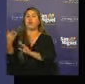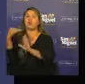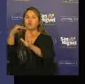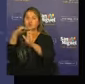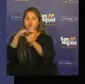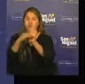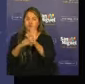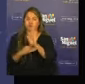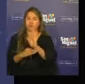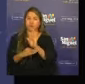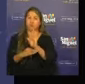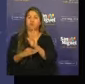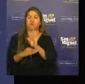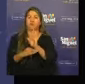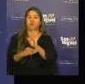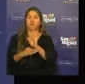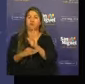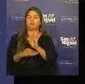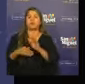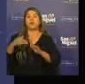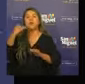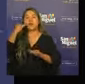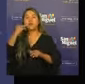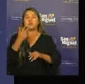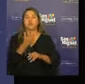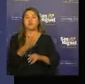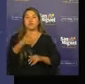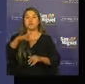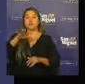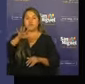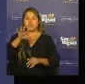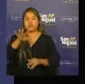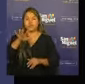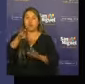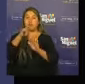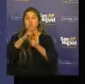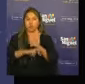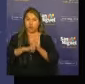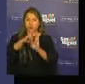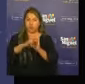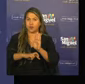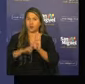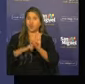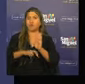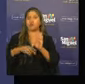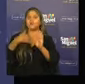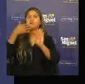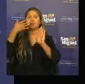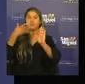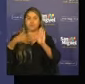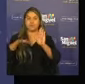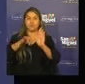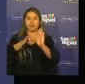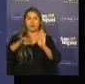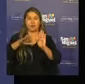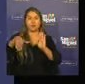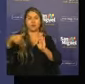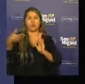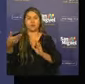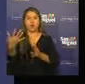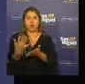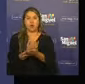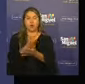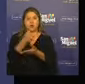Estamos hablando de casi 85 proyectos ya para poder ejecutar en